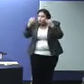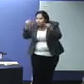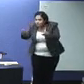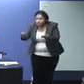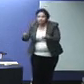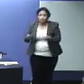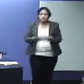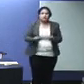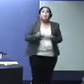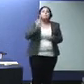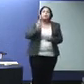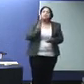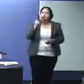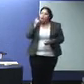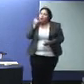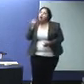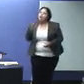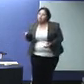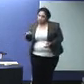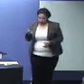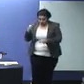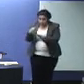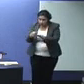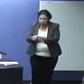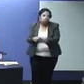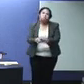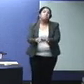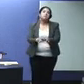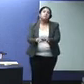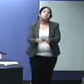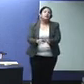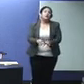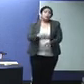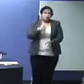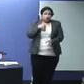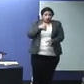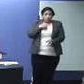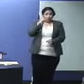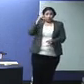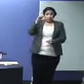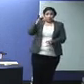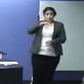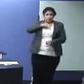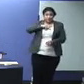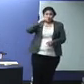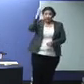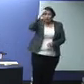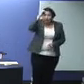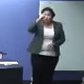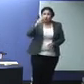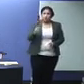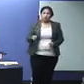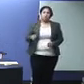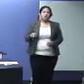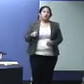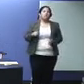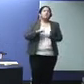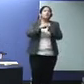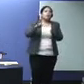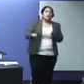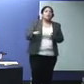de, bueno, como presidente de una asociación civil, estamos viendo cuál es el avance del amparo en cuestión de